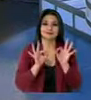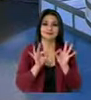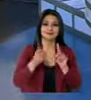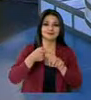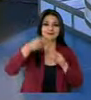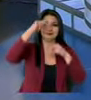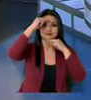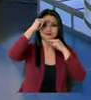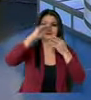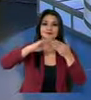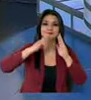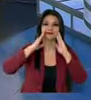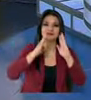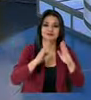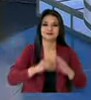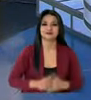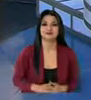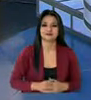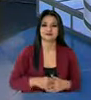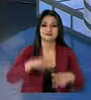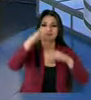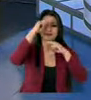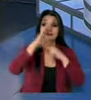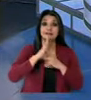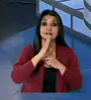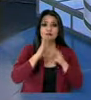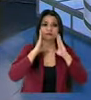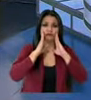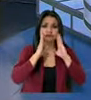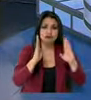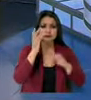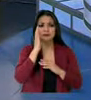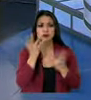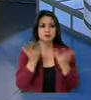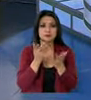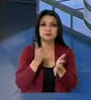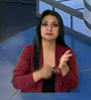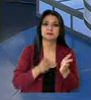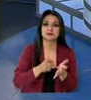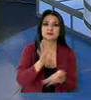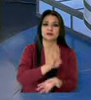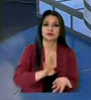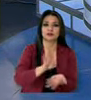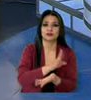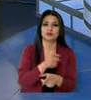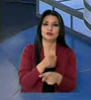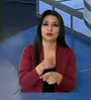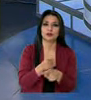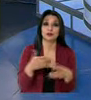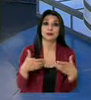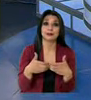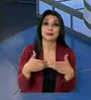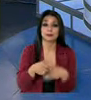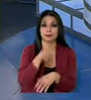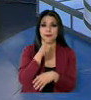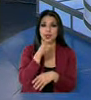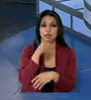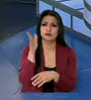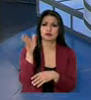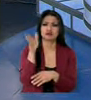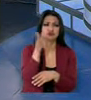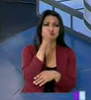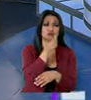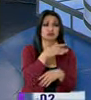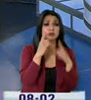en este el primer noticiero de la comunidad. Este noticiero que siempre está preocupado por todo lo que ocurre ahí en su barrio. Por eso tenemos todos nuestros equipos desplegados para que